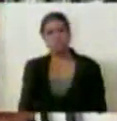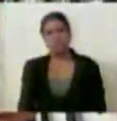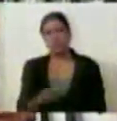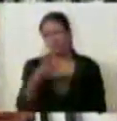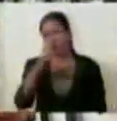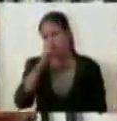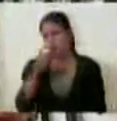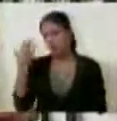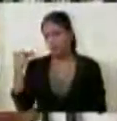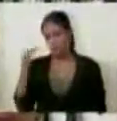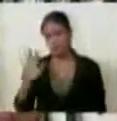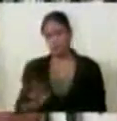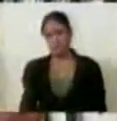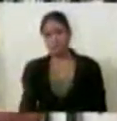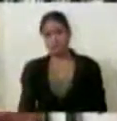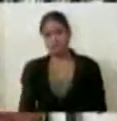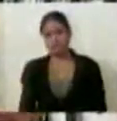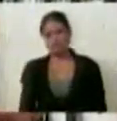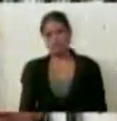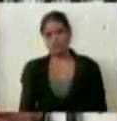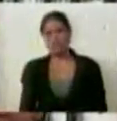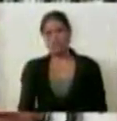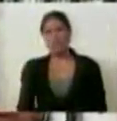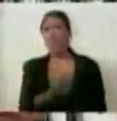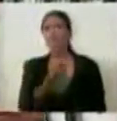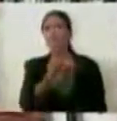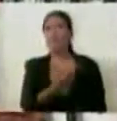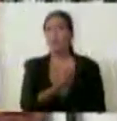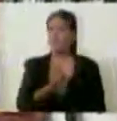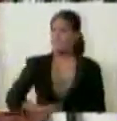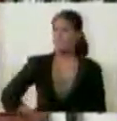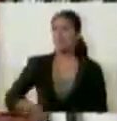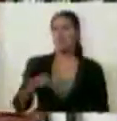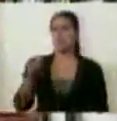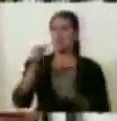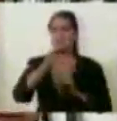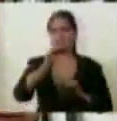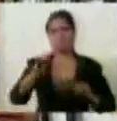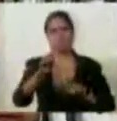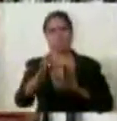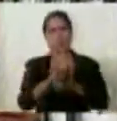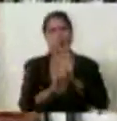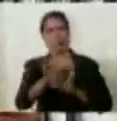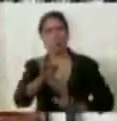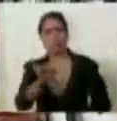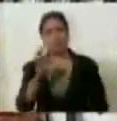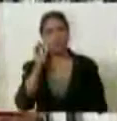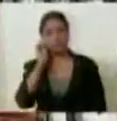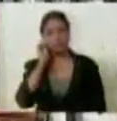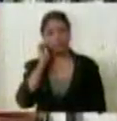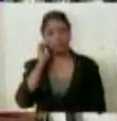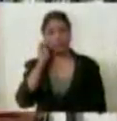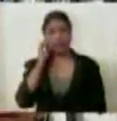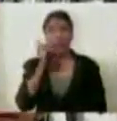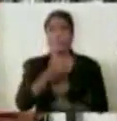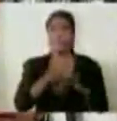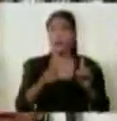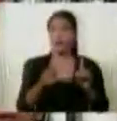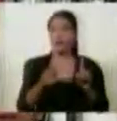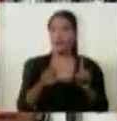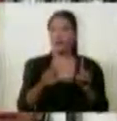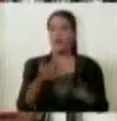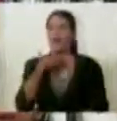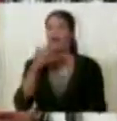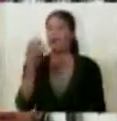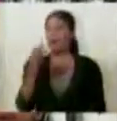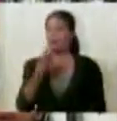2 años. Es más, uno dijo, presidente, convoque una Asamblea Nacional Constituyente. Ah, porque una cosa es llamar al diablo y